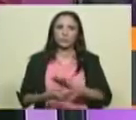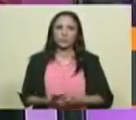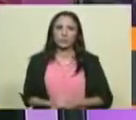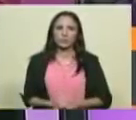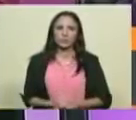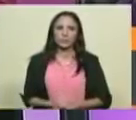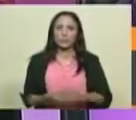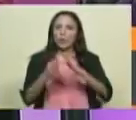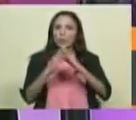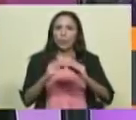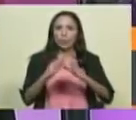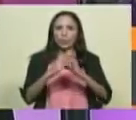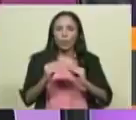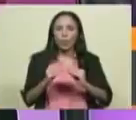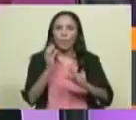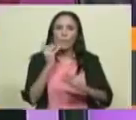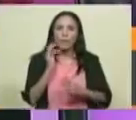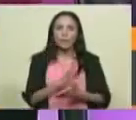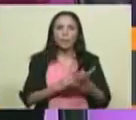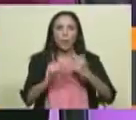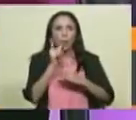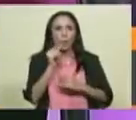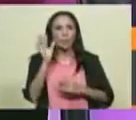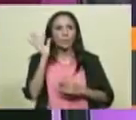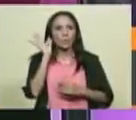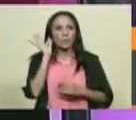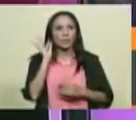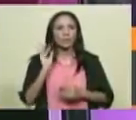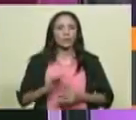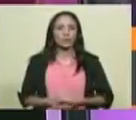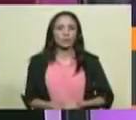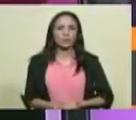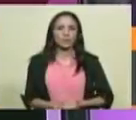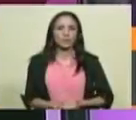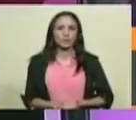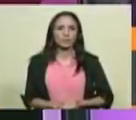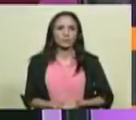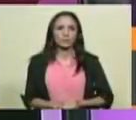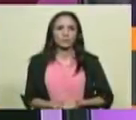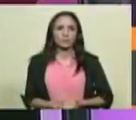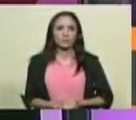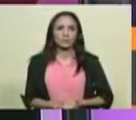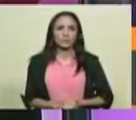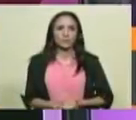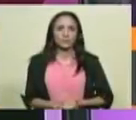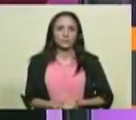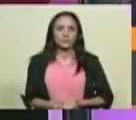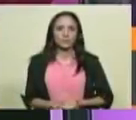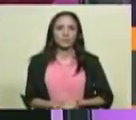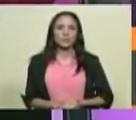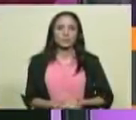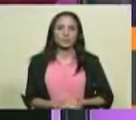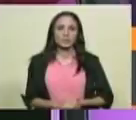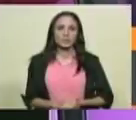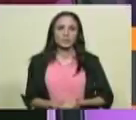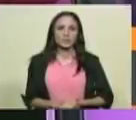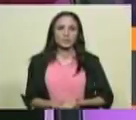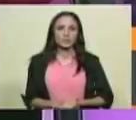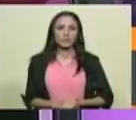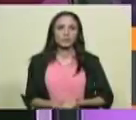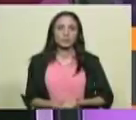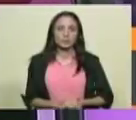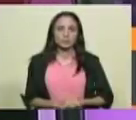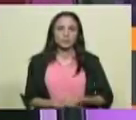cargos populares, mitad hombres, mitad mujeres. Democracia paritaria.